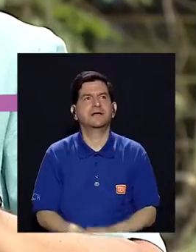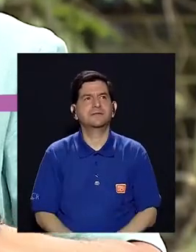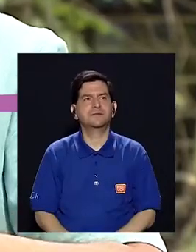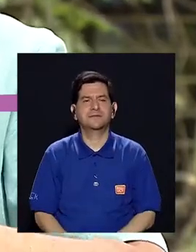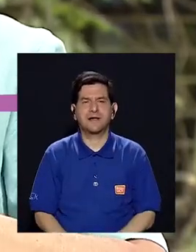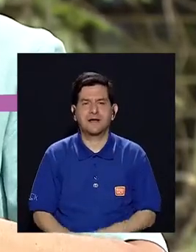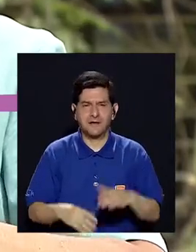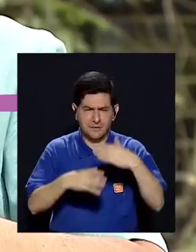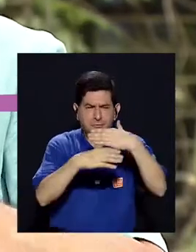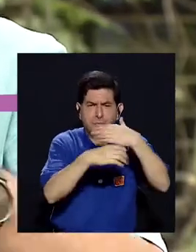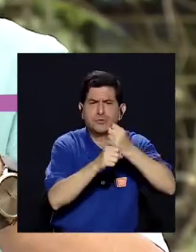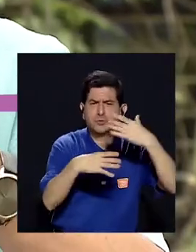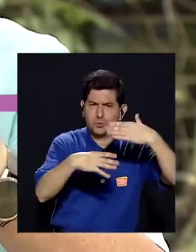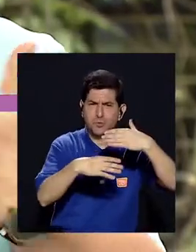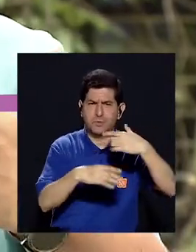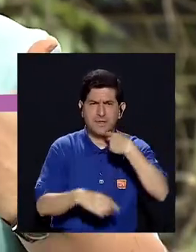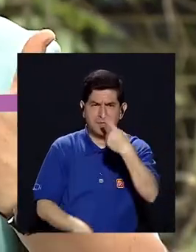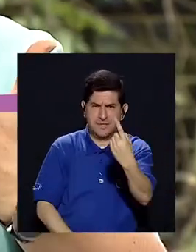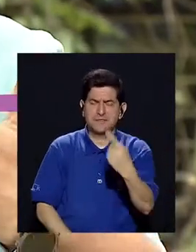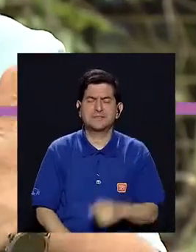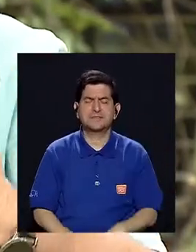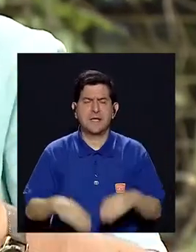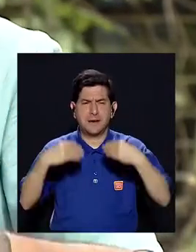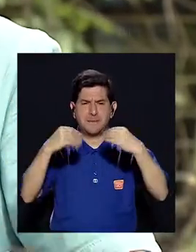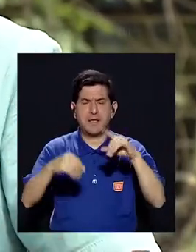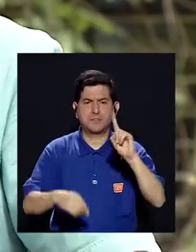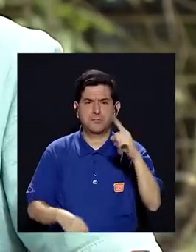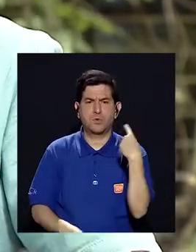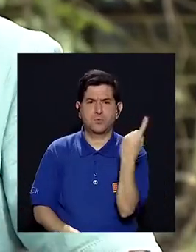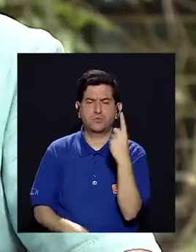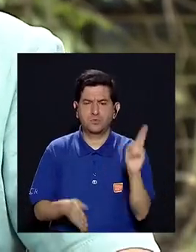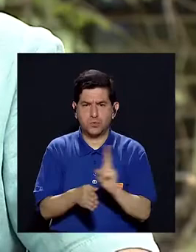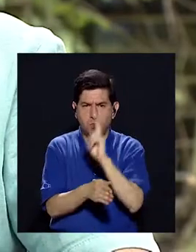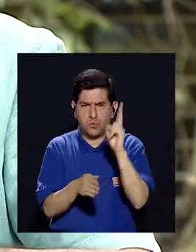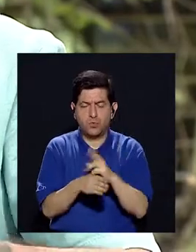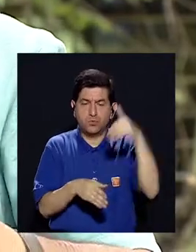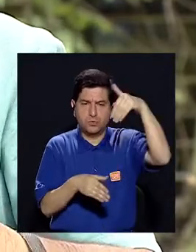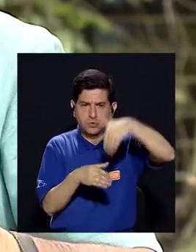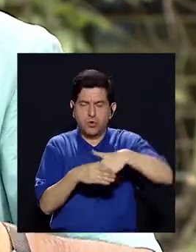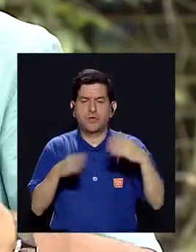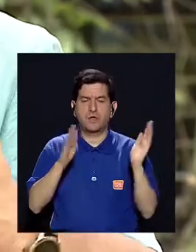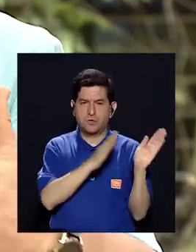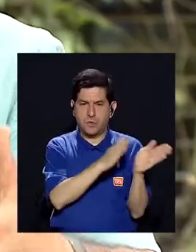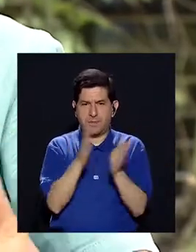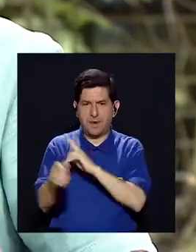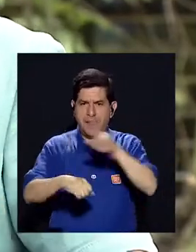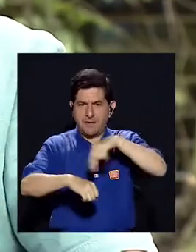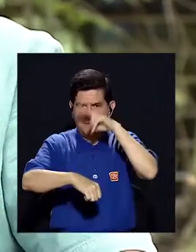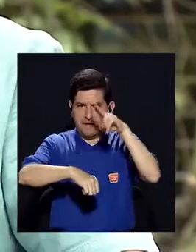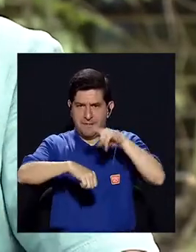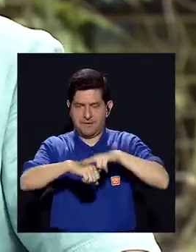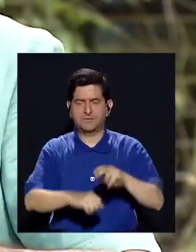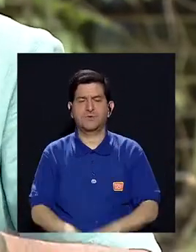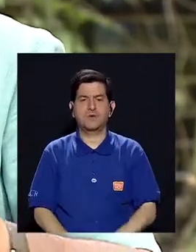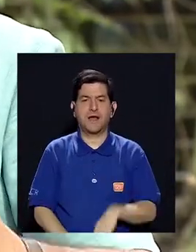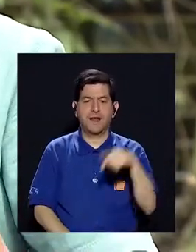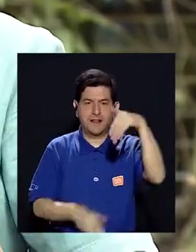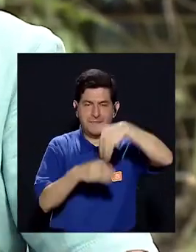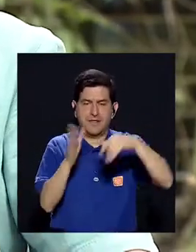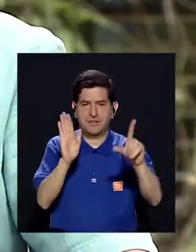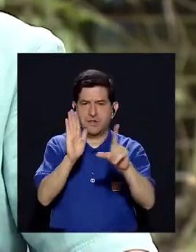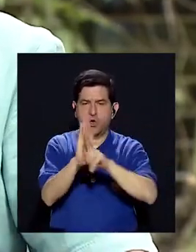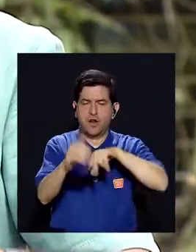pequeña reseña, porque el tema de plásticos de un solo uso se enmarca dentro de un plan nacional, se enmarca dentro de una